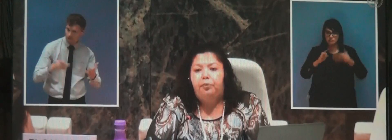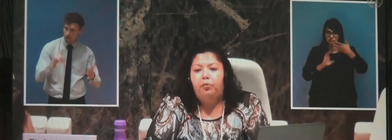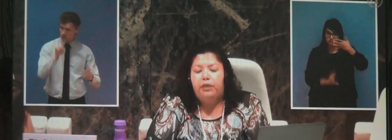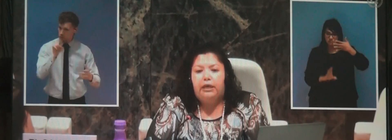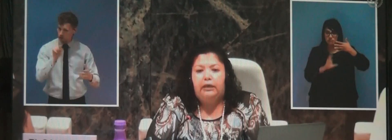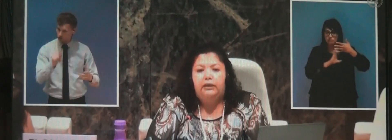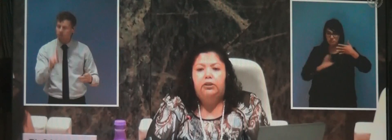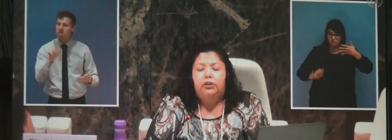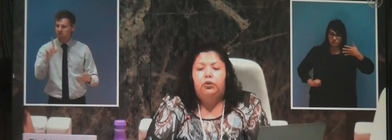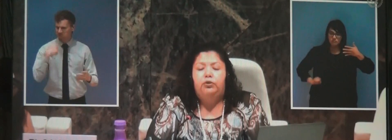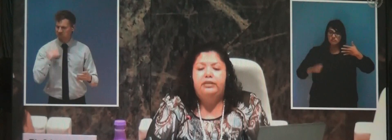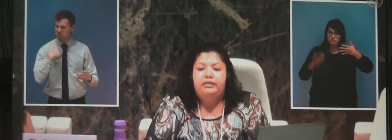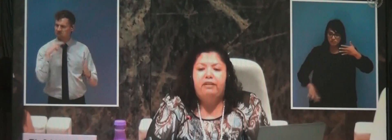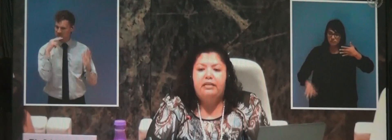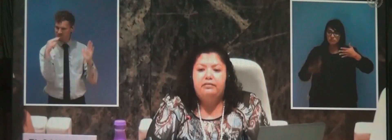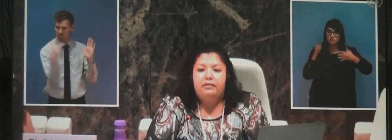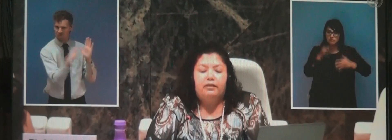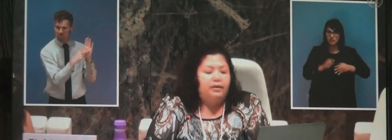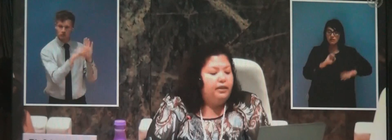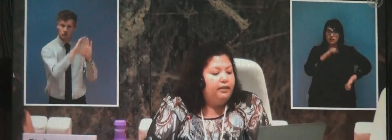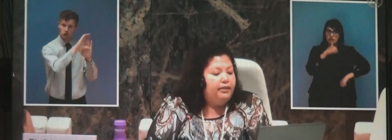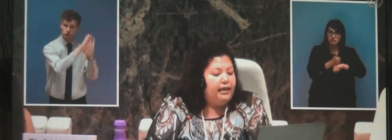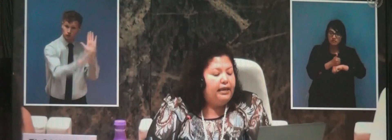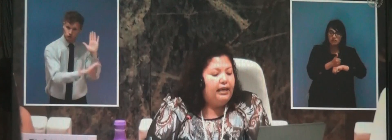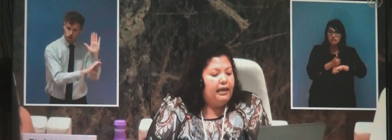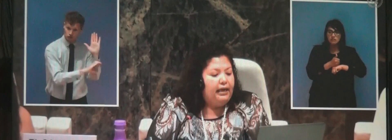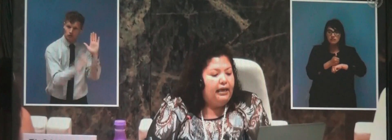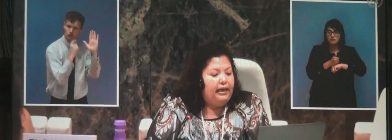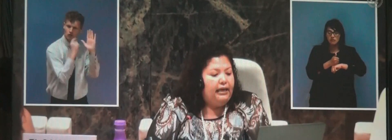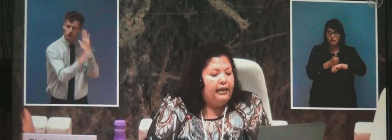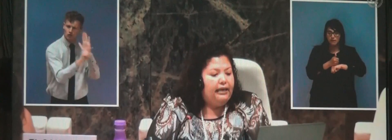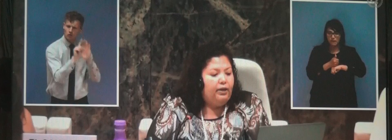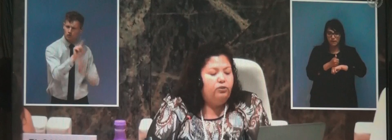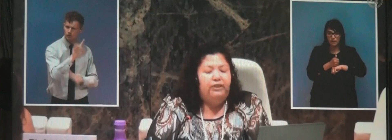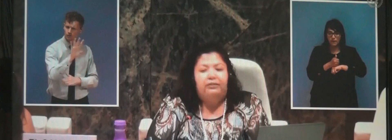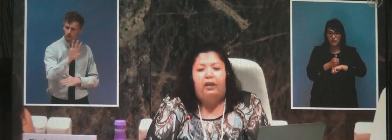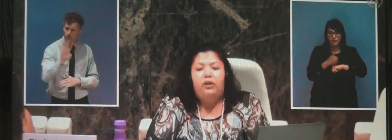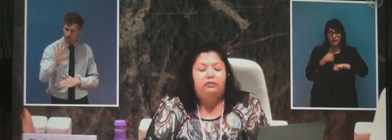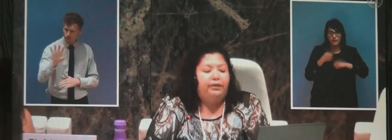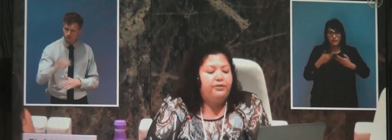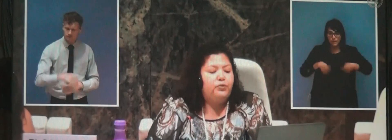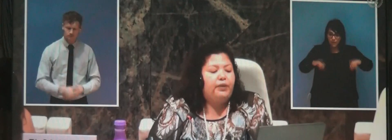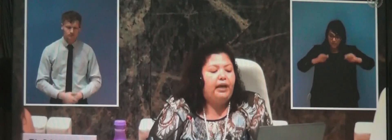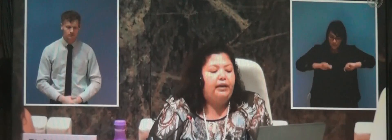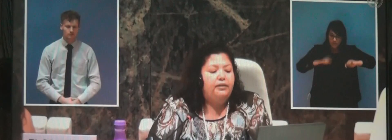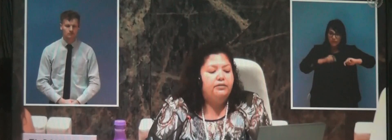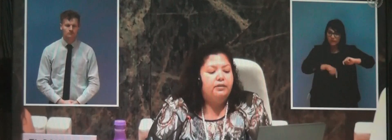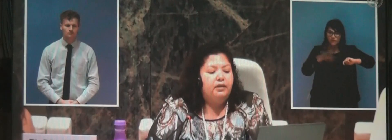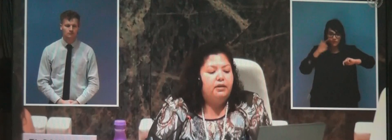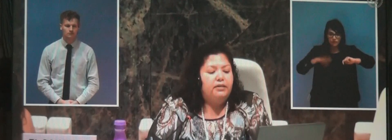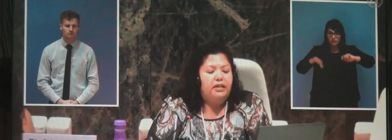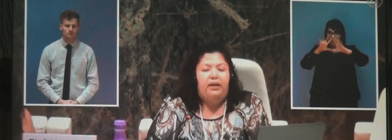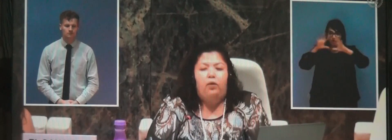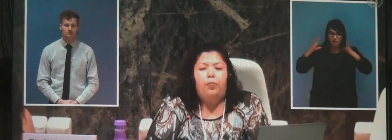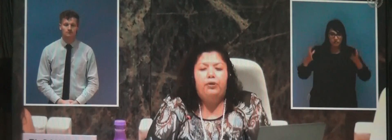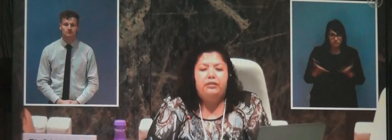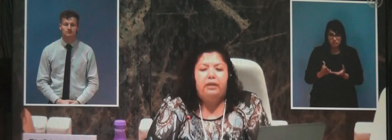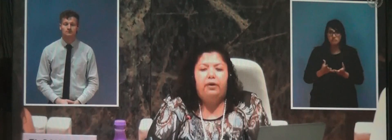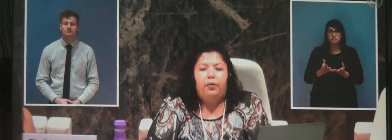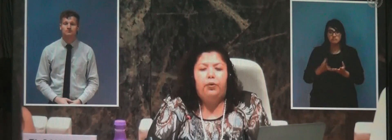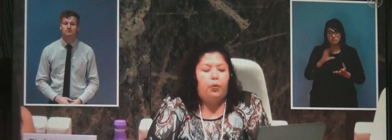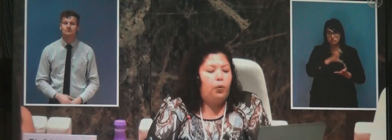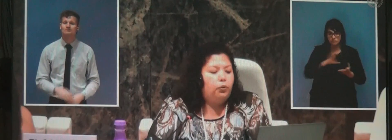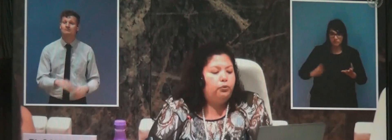la República, donde establece de que los tratados internacionales celebrados por